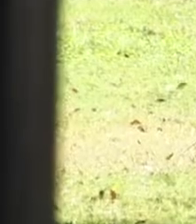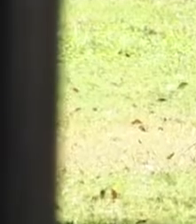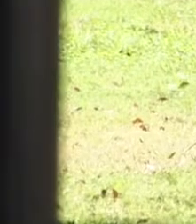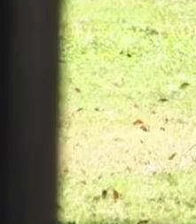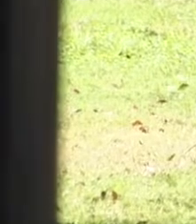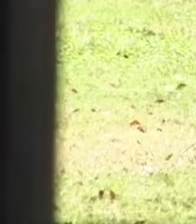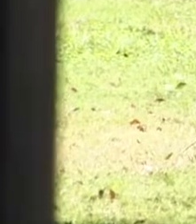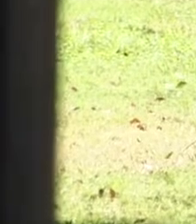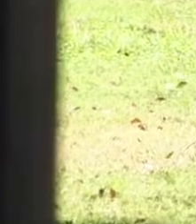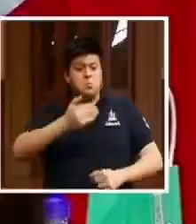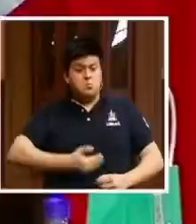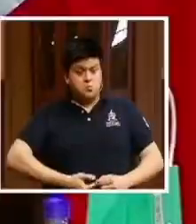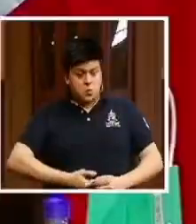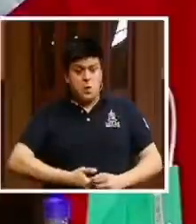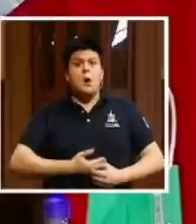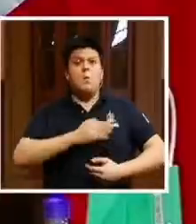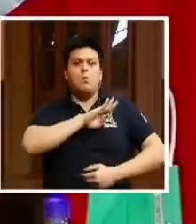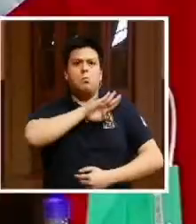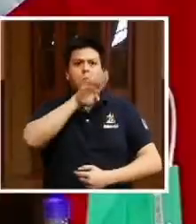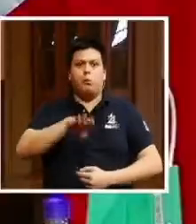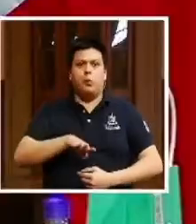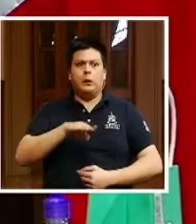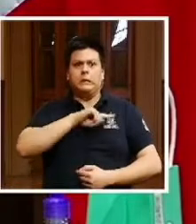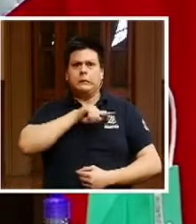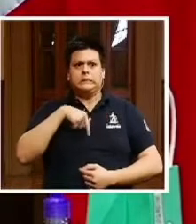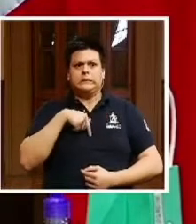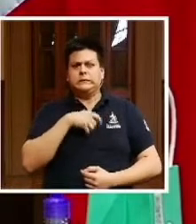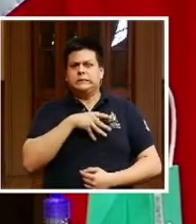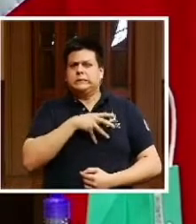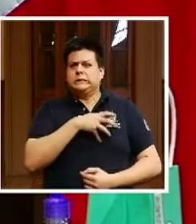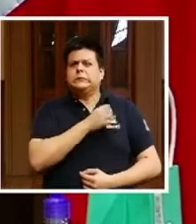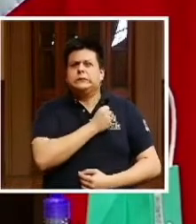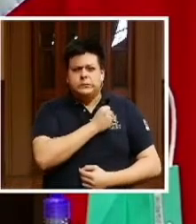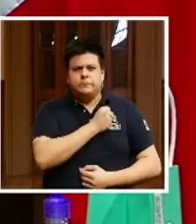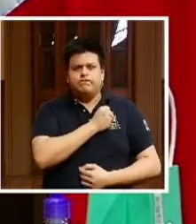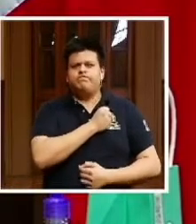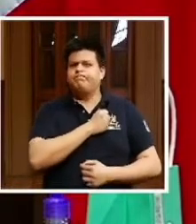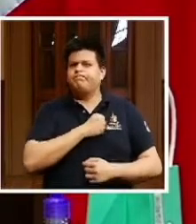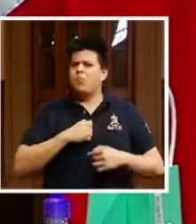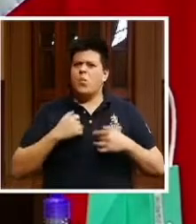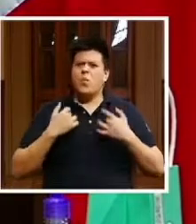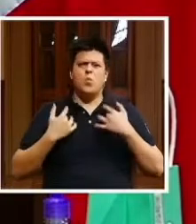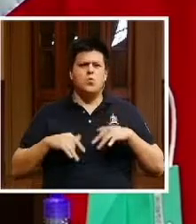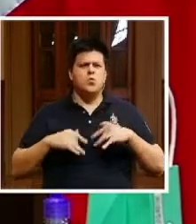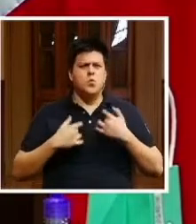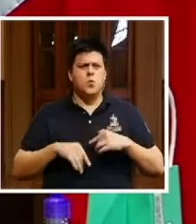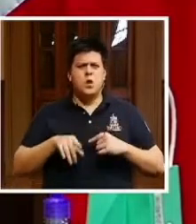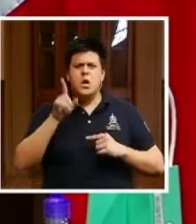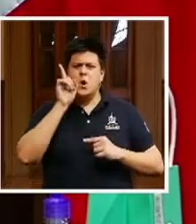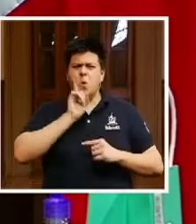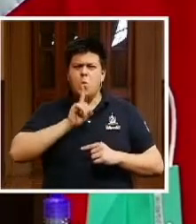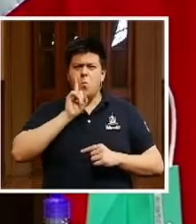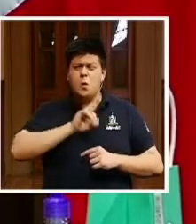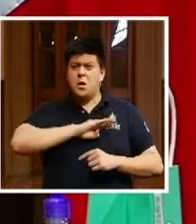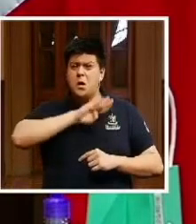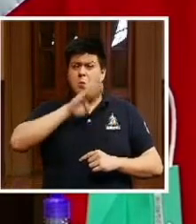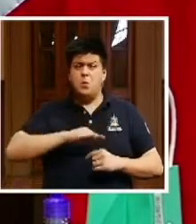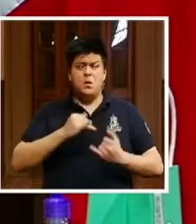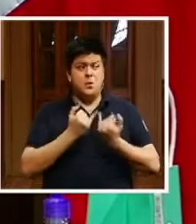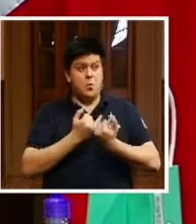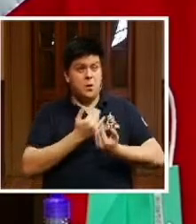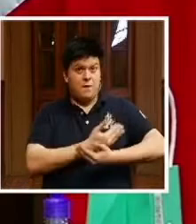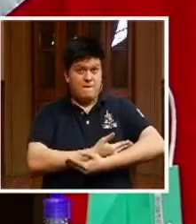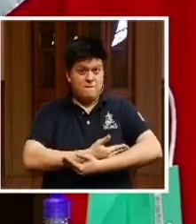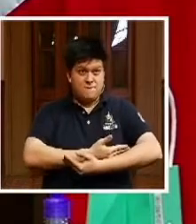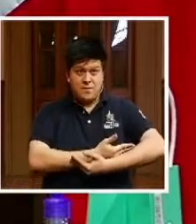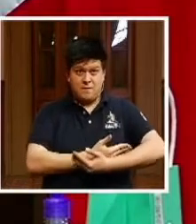cifras siguen creciendo. Y eso nos duele en el alma. Nos duele, falleció la señora y fallece el bebé. Y